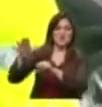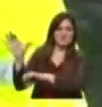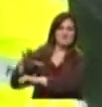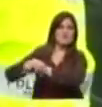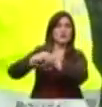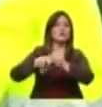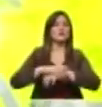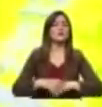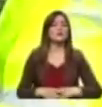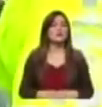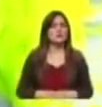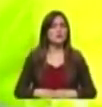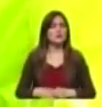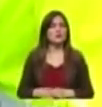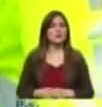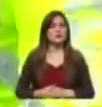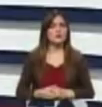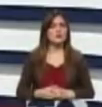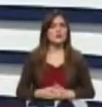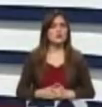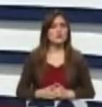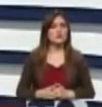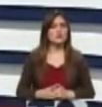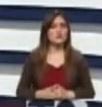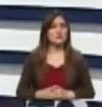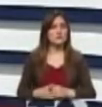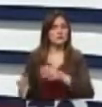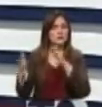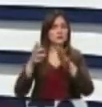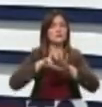sexuales. Paul Tutiven, 24 horas.